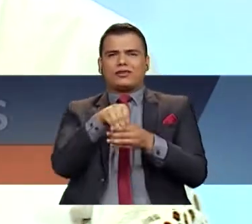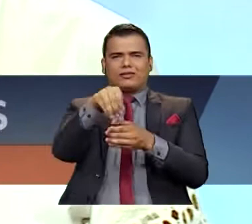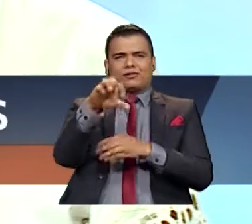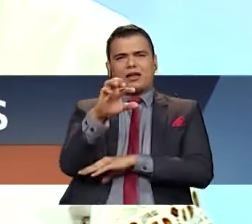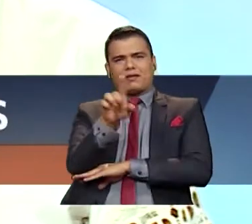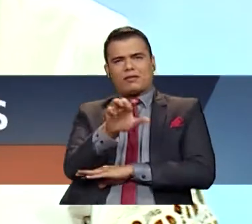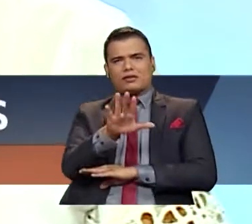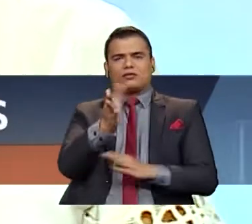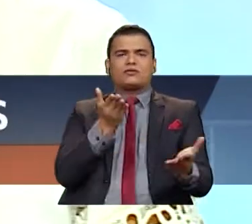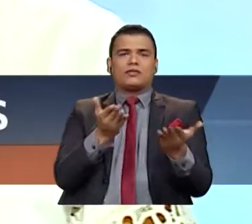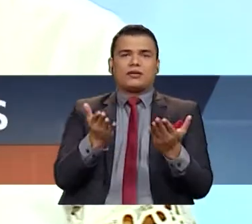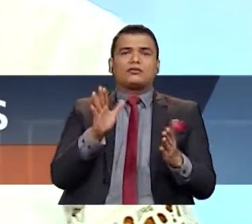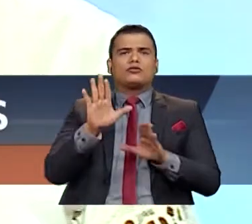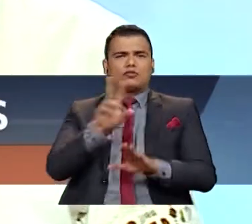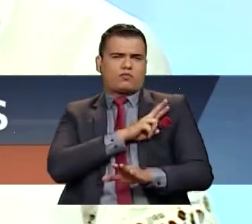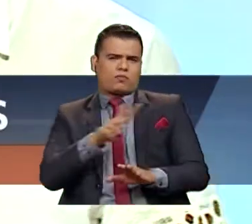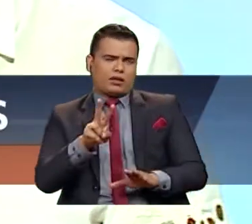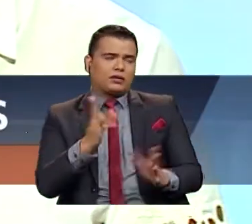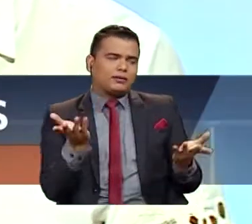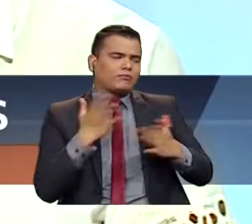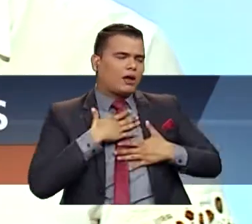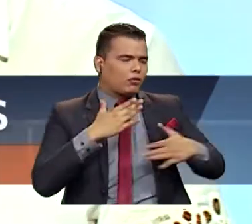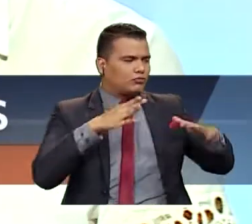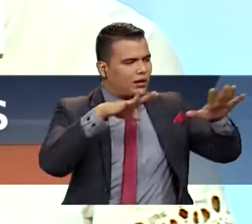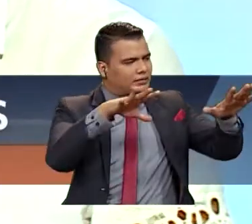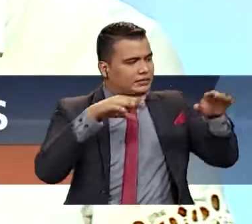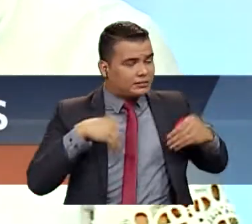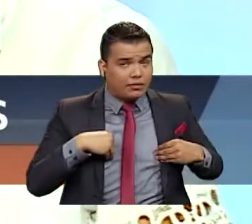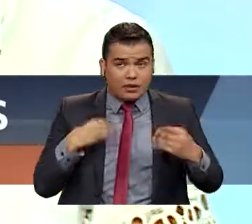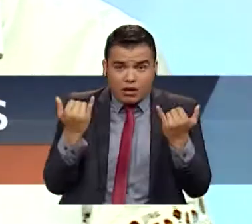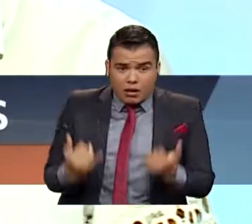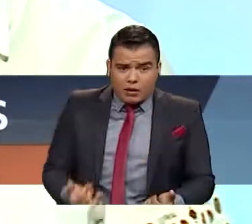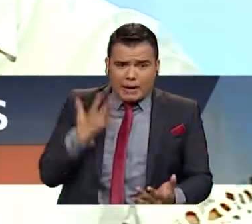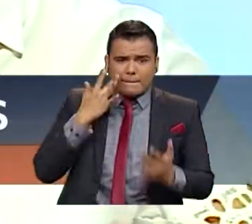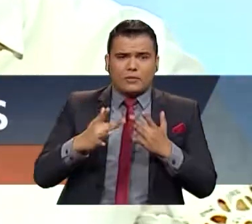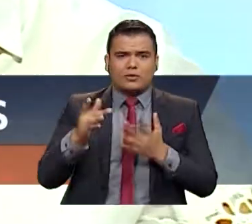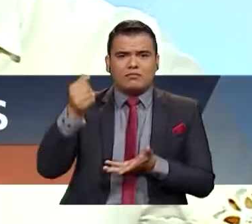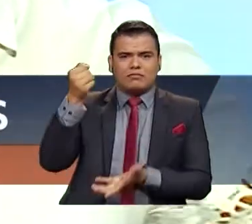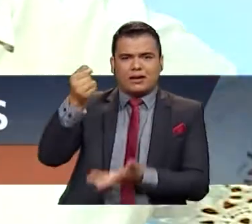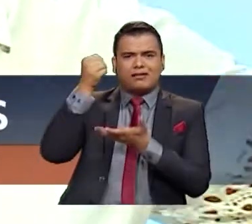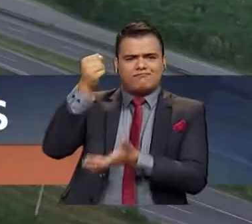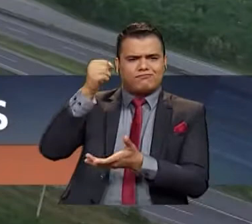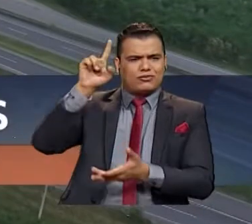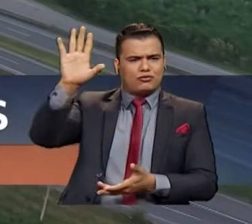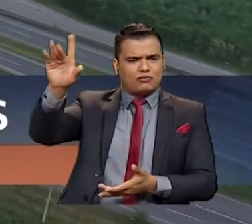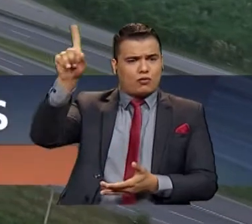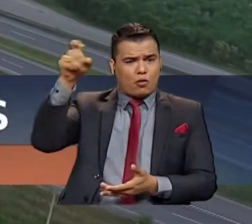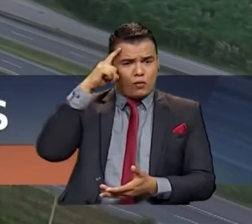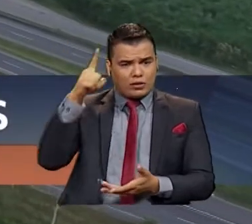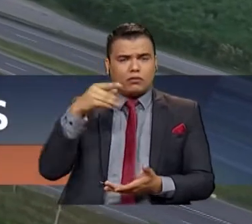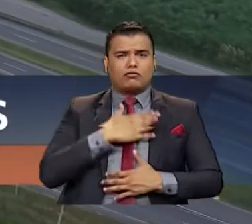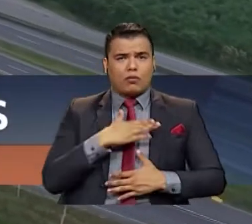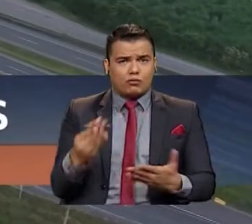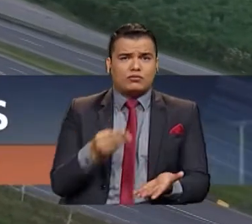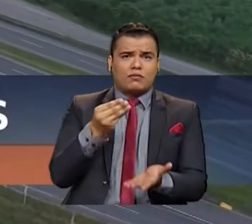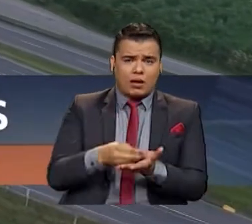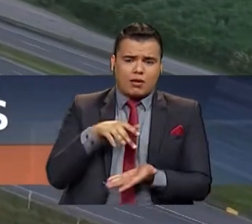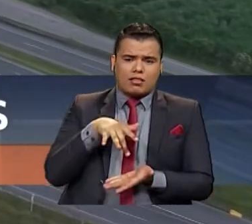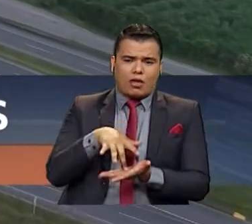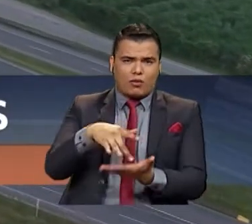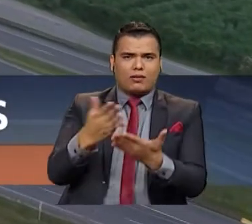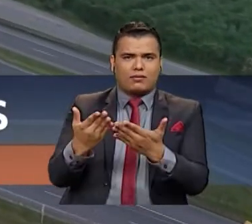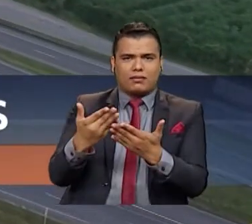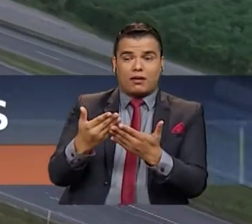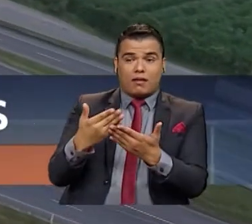asumiendo los departamentos, pero ahora ya podemos utilizar los recursos de regalías para pagar deudas anteriores